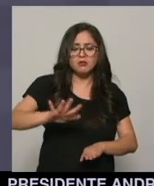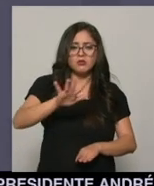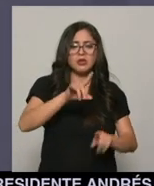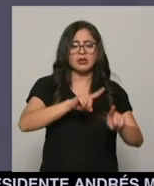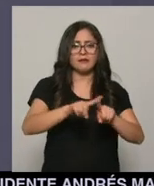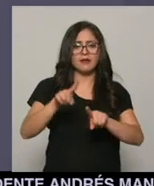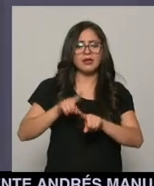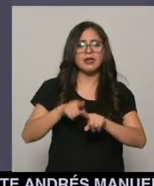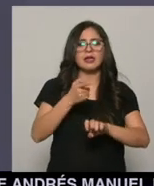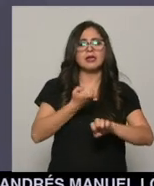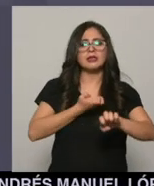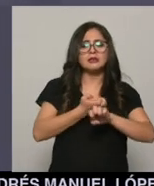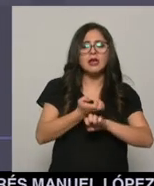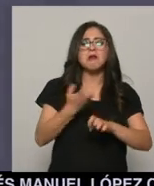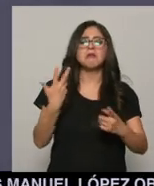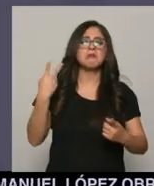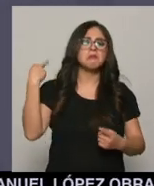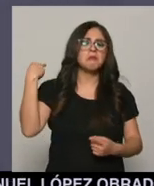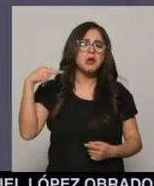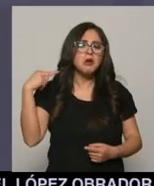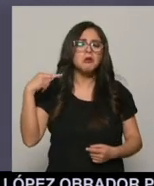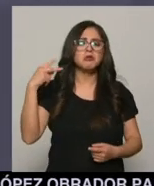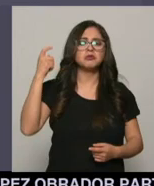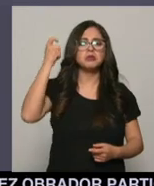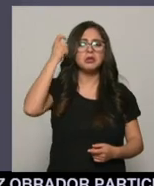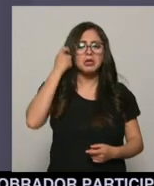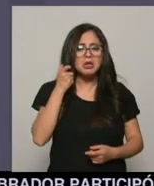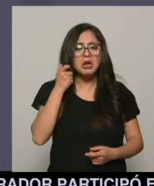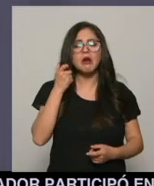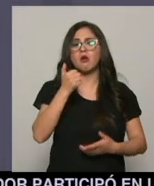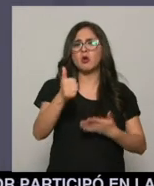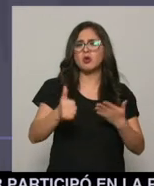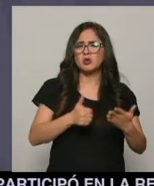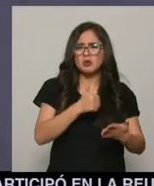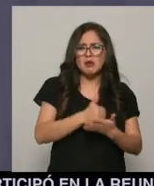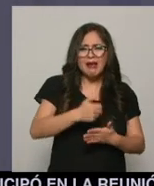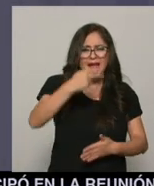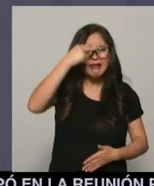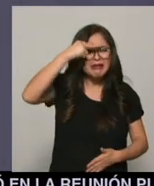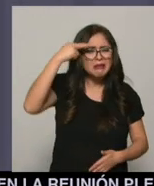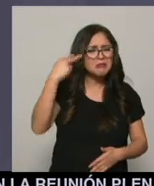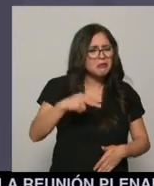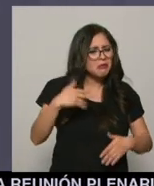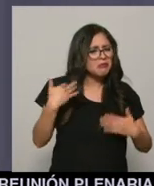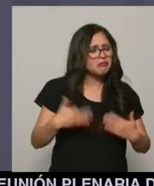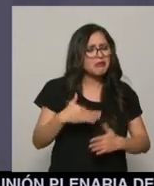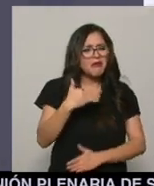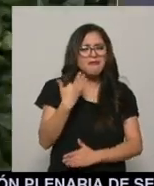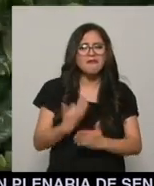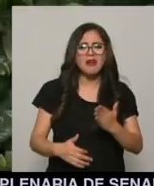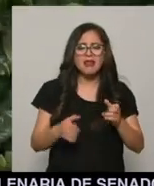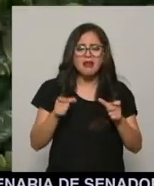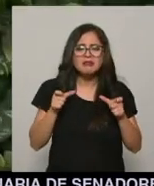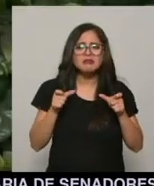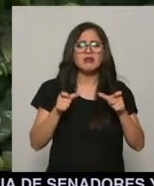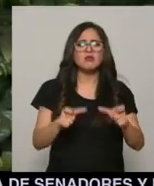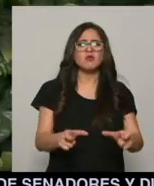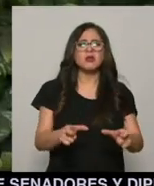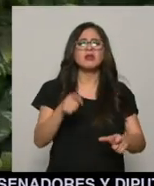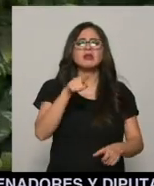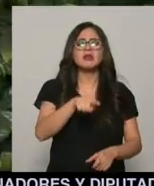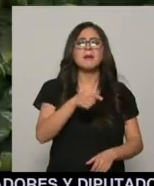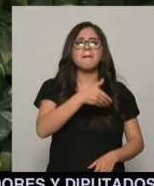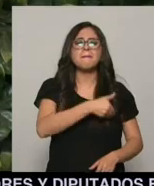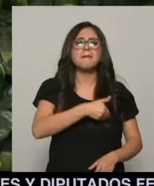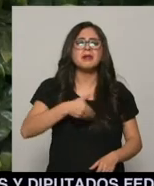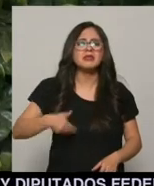en el tema de Veracruz, en el tema de Guerrero, la propia Ciudad de México, está desbordada la Ciudad de México. La estrategia de seguridad del presidente